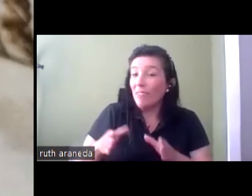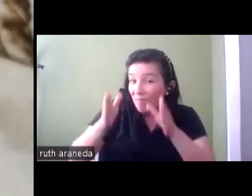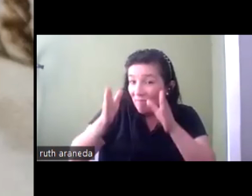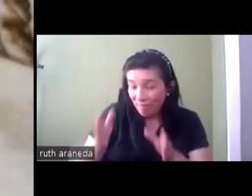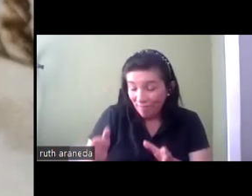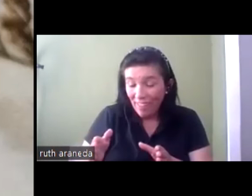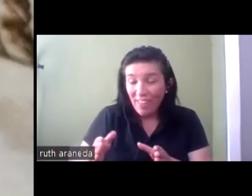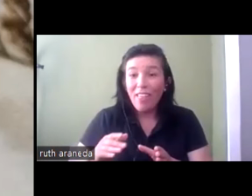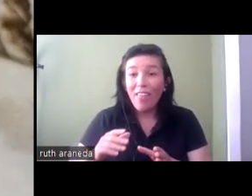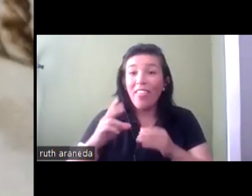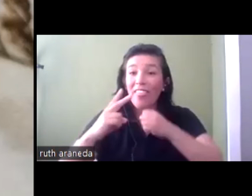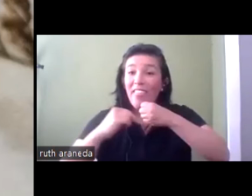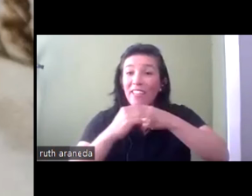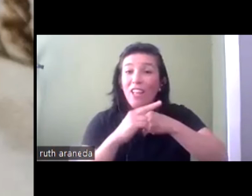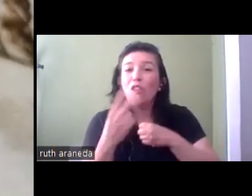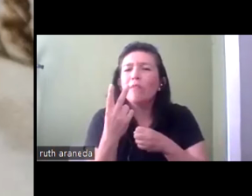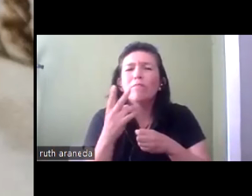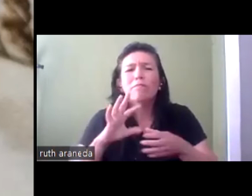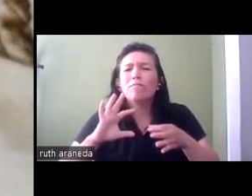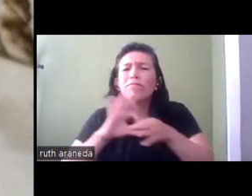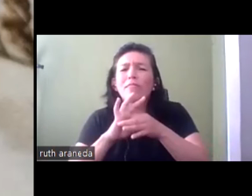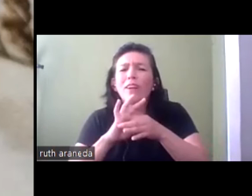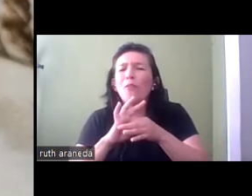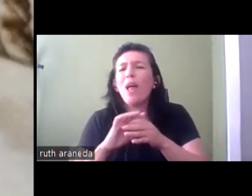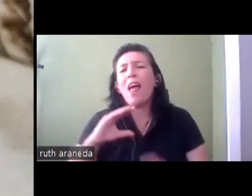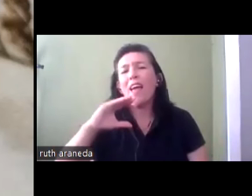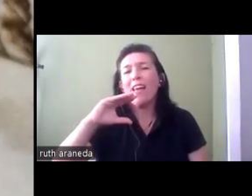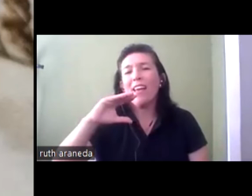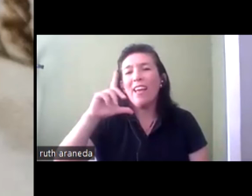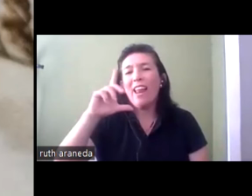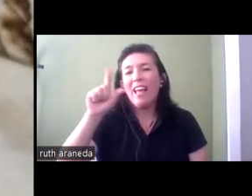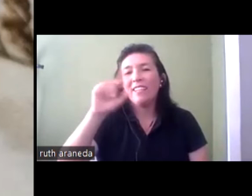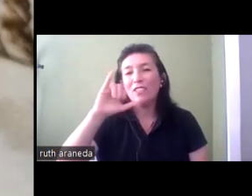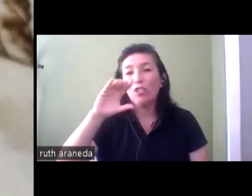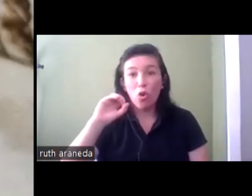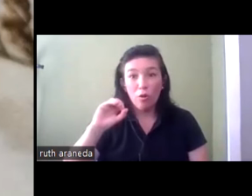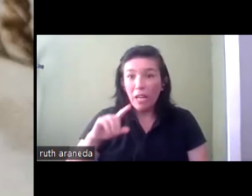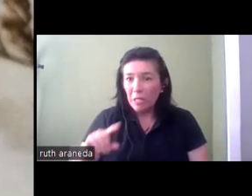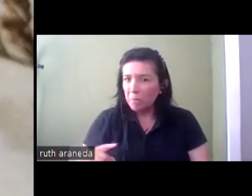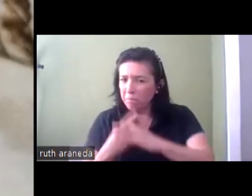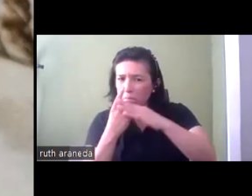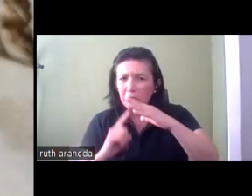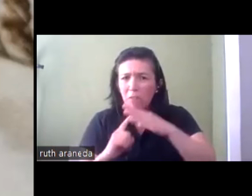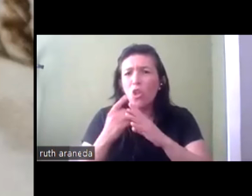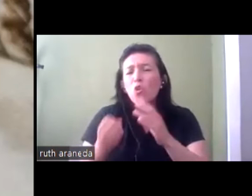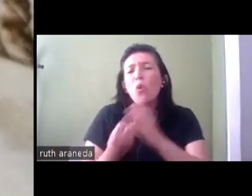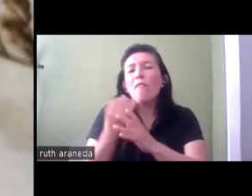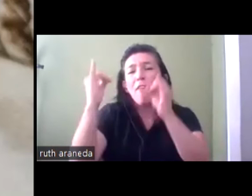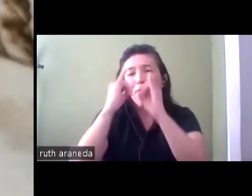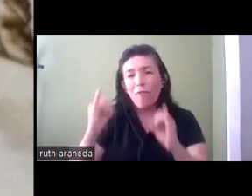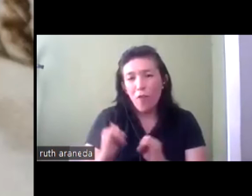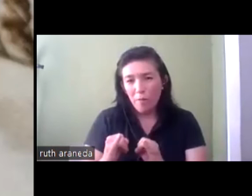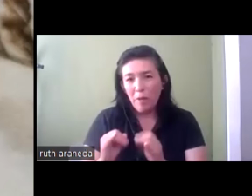bueno, señalaba que está muy asociado, digamos, al estilo clásico. Eh, Comienzan a aparecer, digamos, nuevas formas cerámicas,